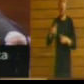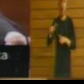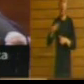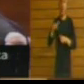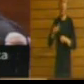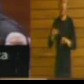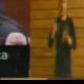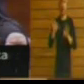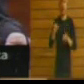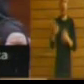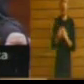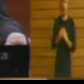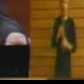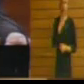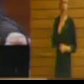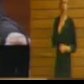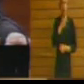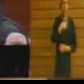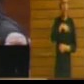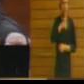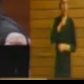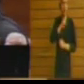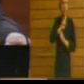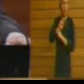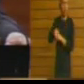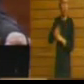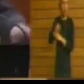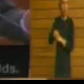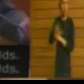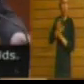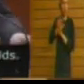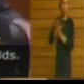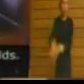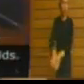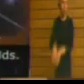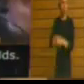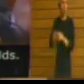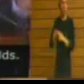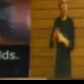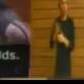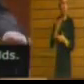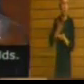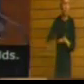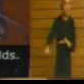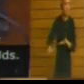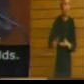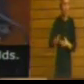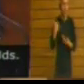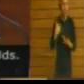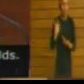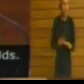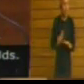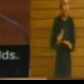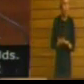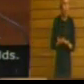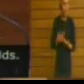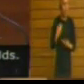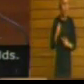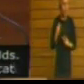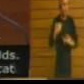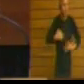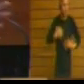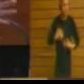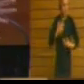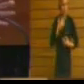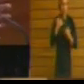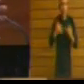inglés, y ustedes lo están desatendiendo, ustedes están siendo cicateros, se lo hemos demostrado con hechos. Es que no es cuestión de que estamos en crisis económica